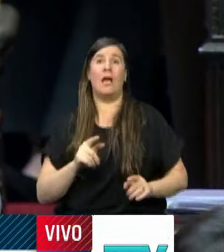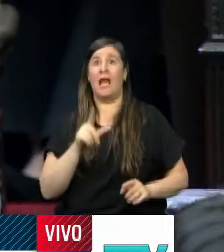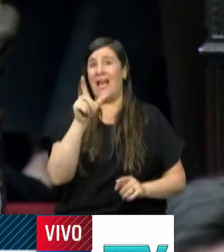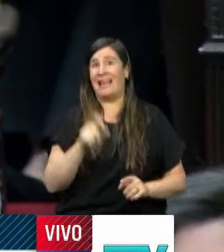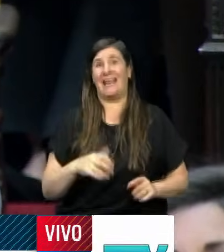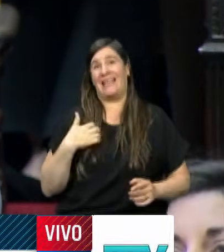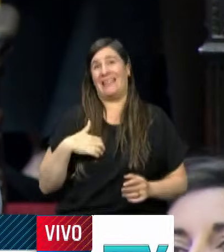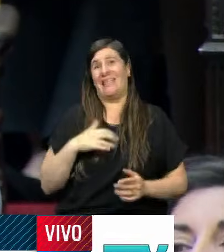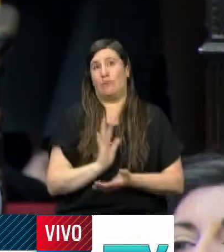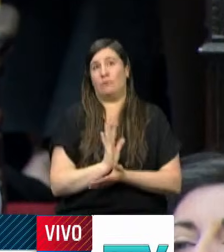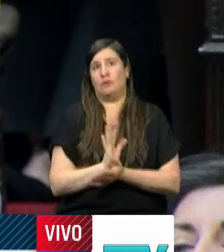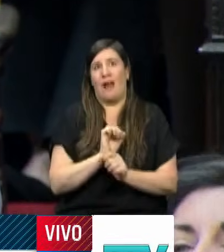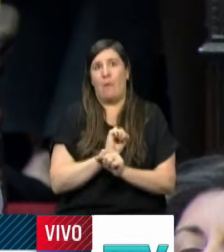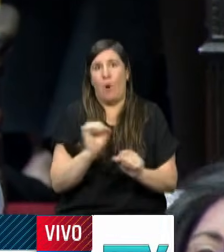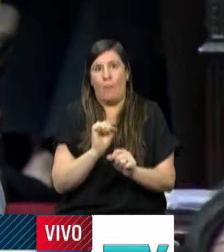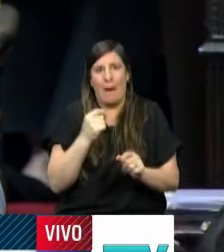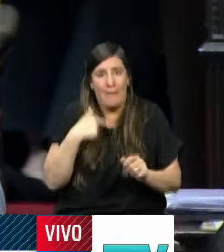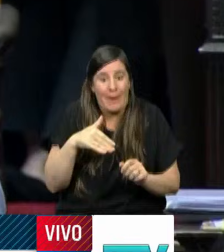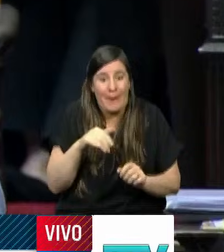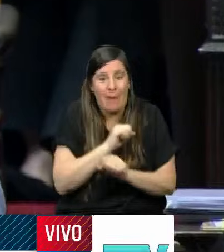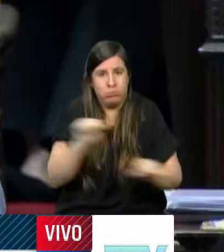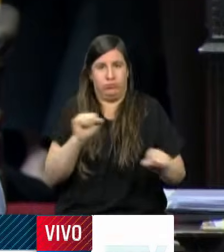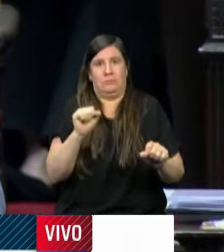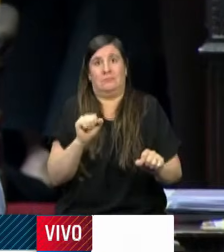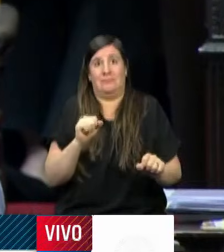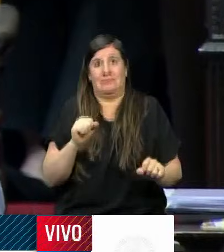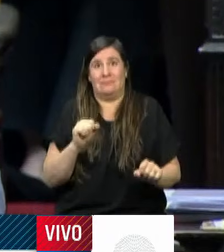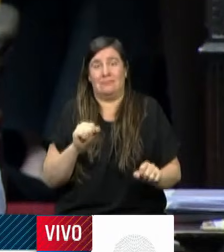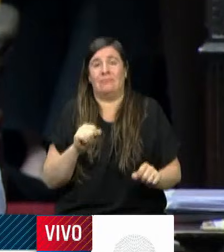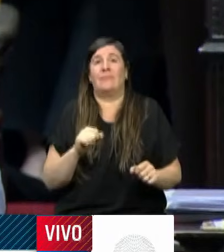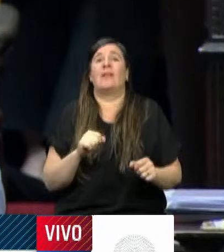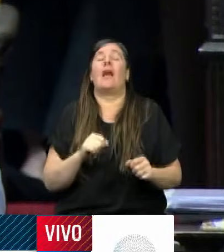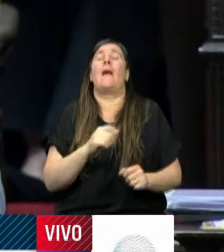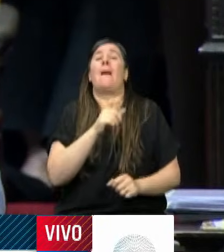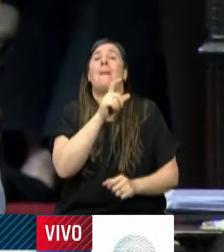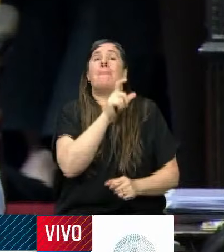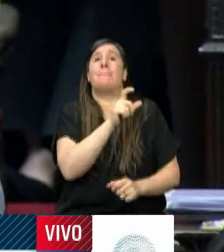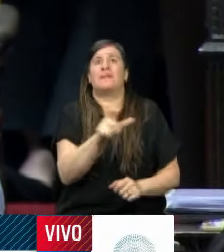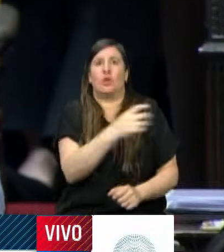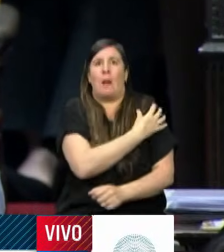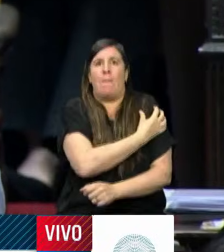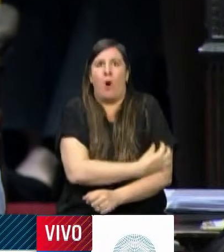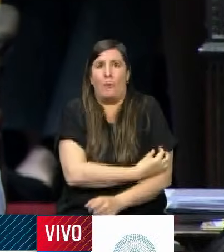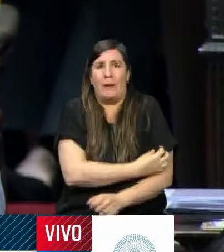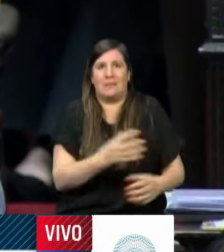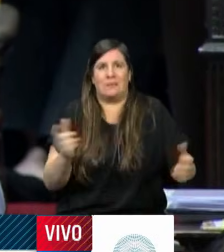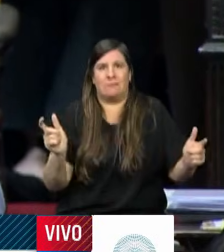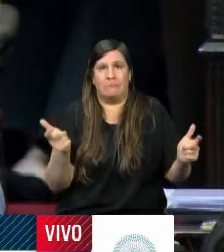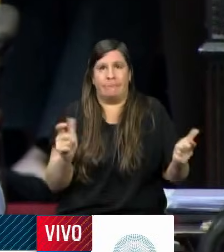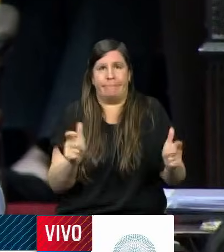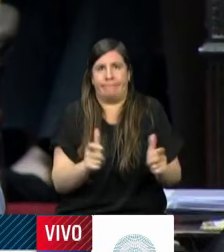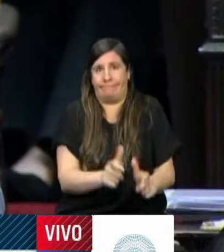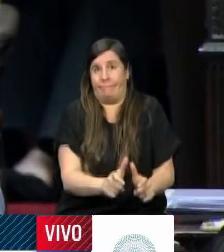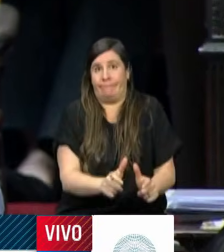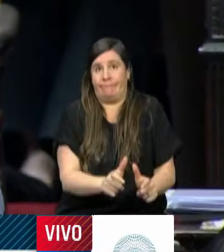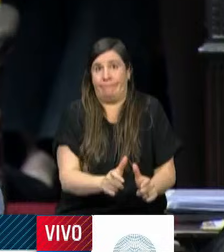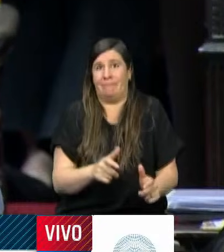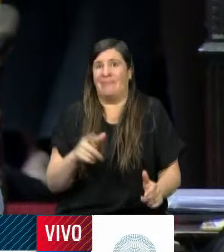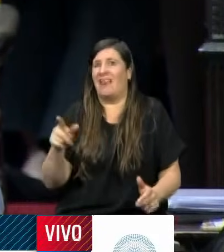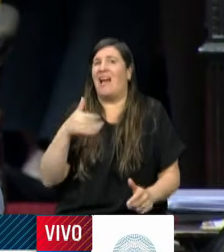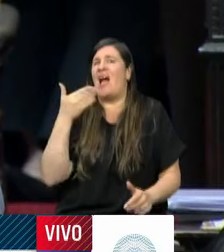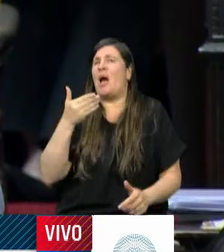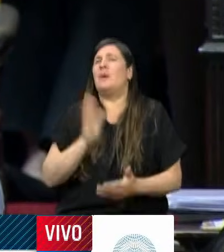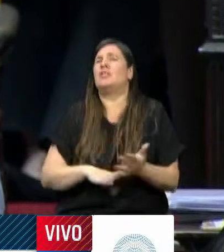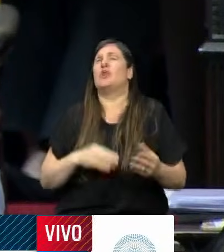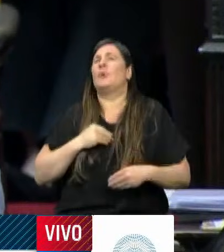detonado. La baja de la pobreza. Tanto se habló aquí de sensibilidad. Realmente a veces cuando escucho los discursos del